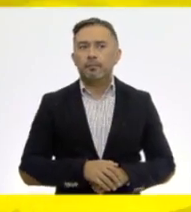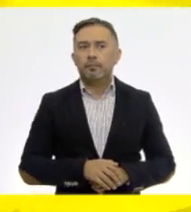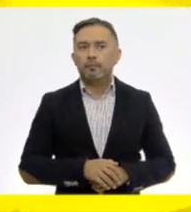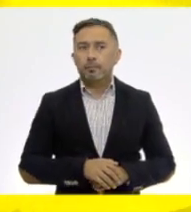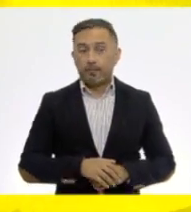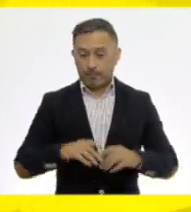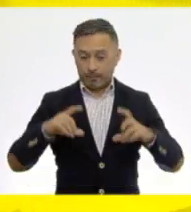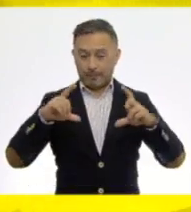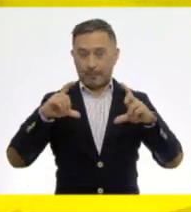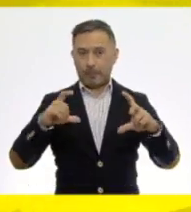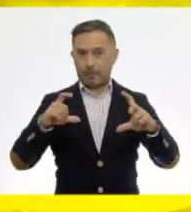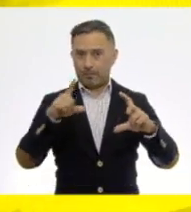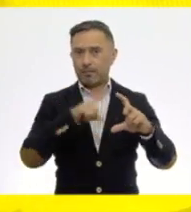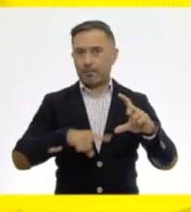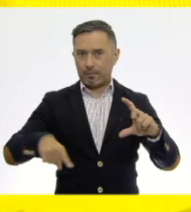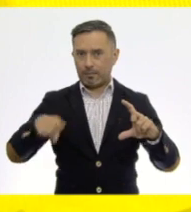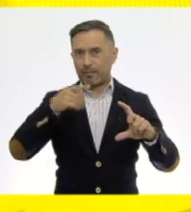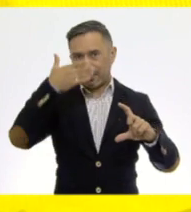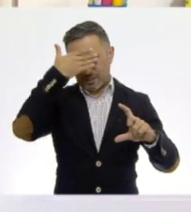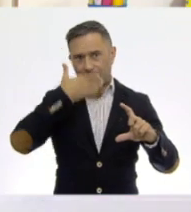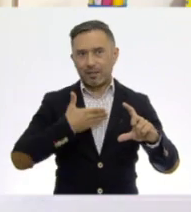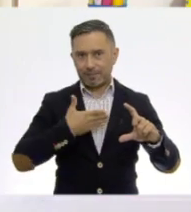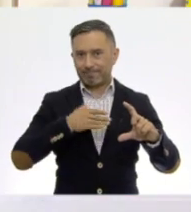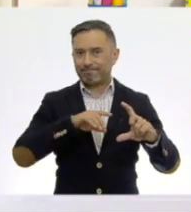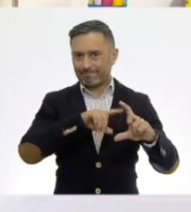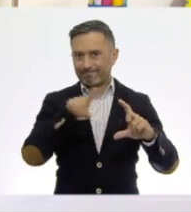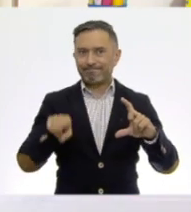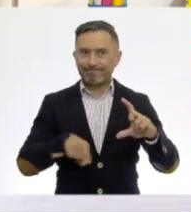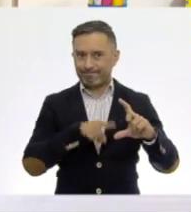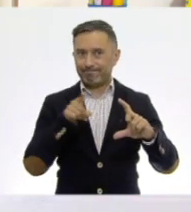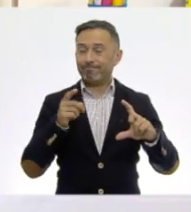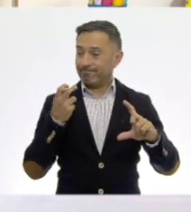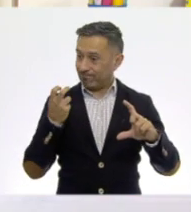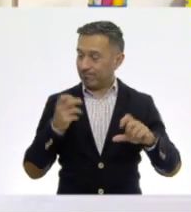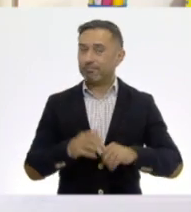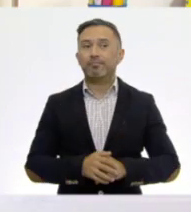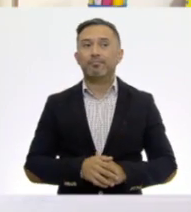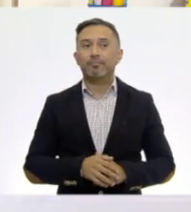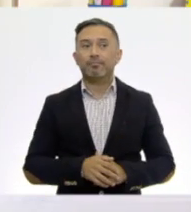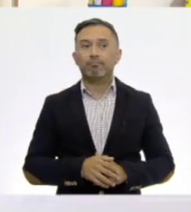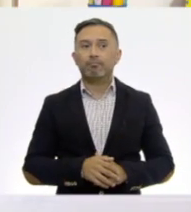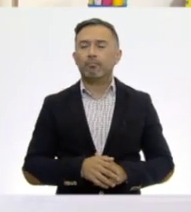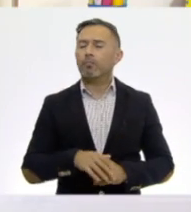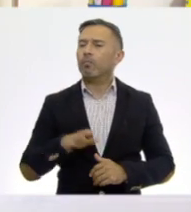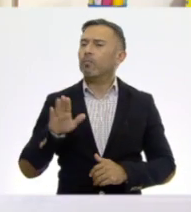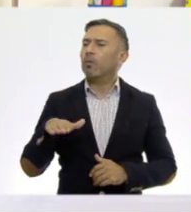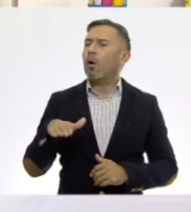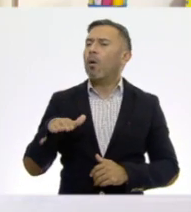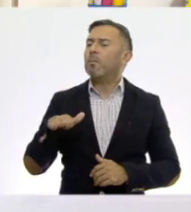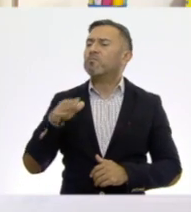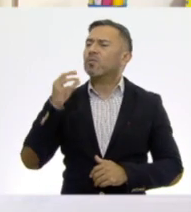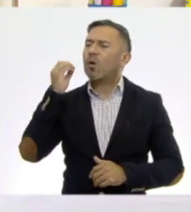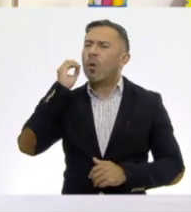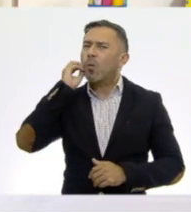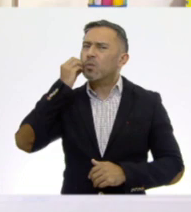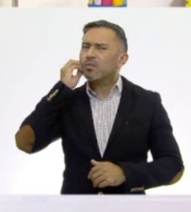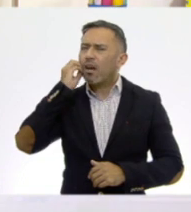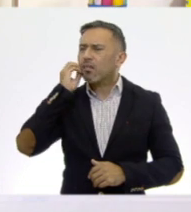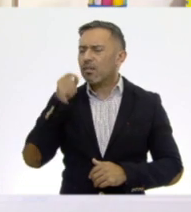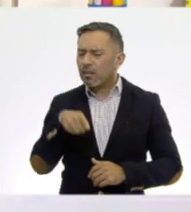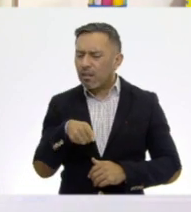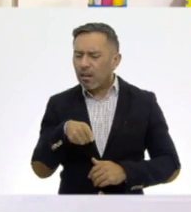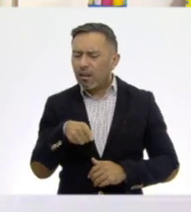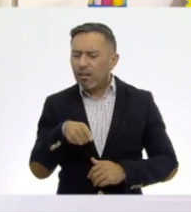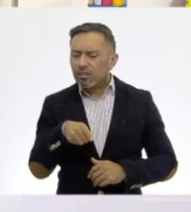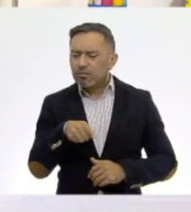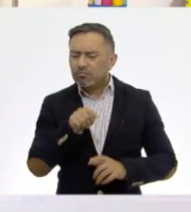tenemos aquí, ¿sí? Cierto. Uh-huh. Bueno, y Oscar, ¿cómo se llama esta figura geométrica?